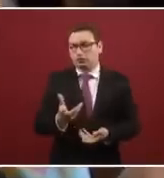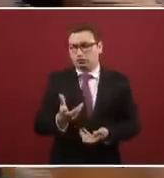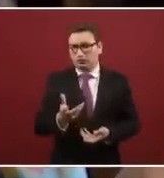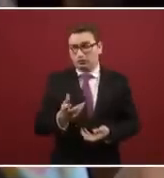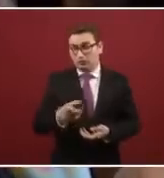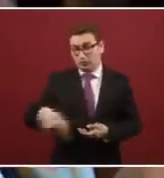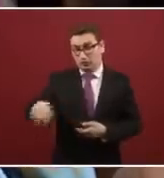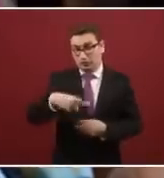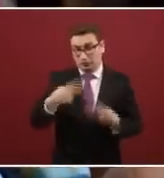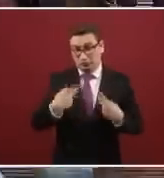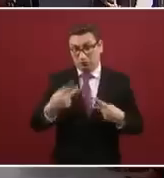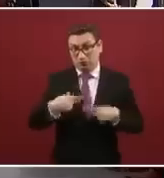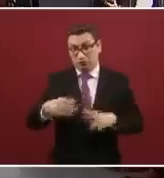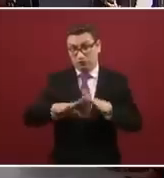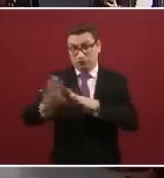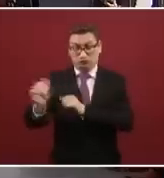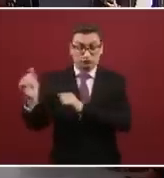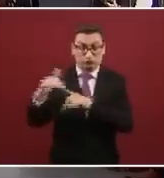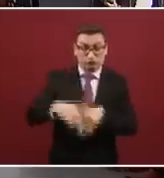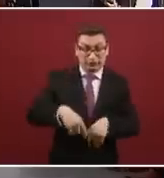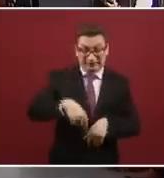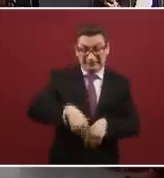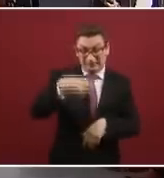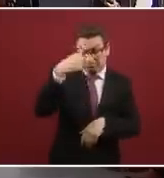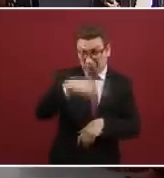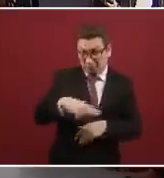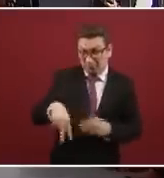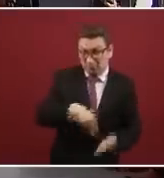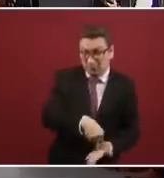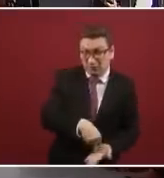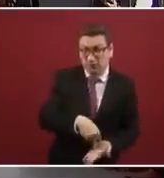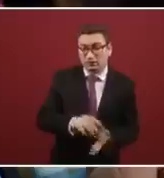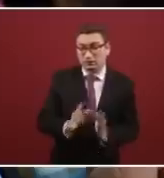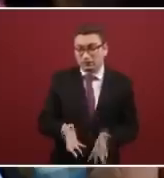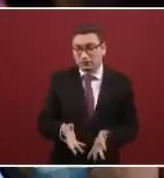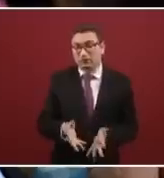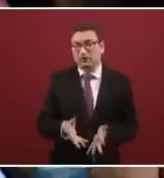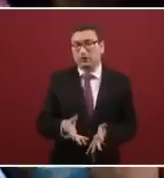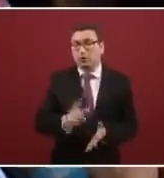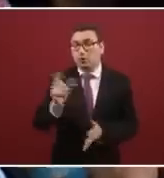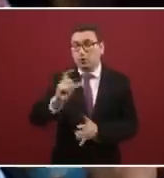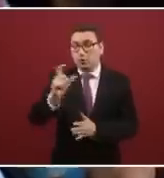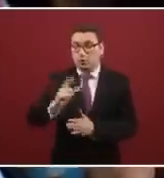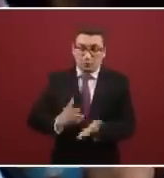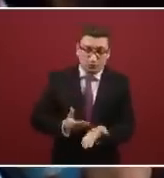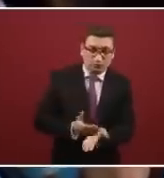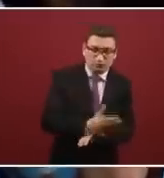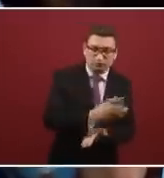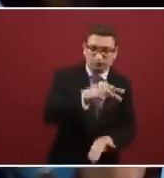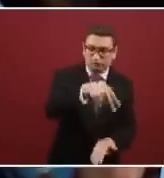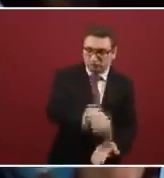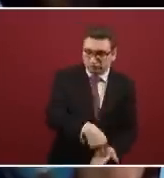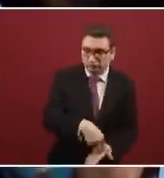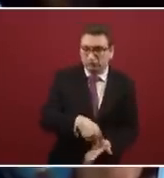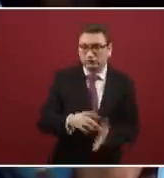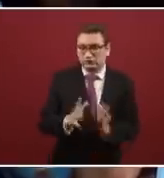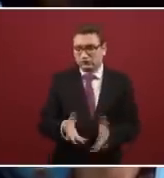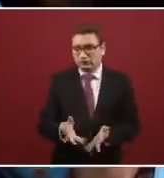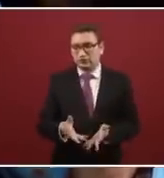estén en territorio mexicano? Es decir, esa es la estrategia, ya cuando estén adentro, porque, le